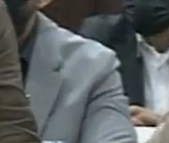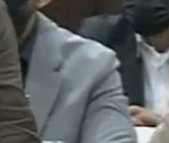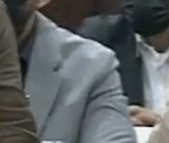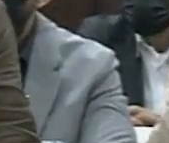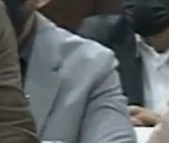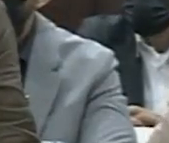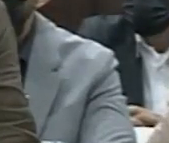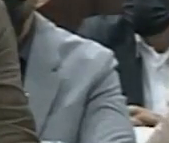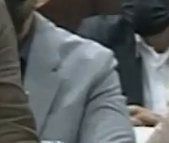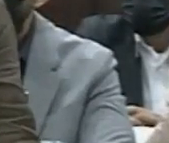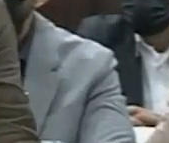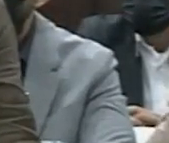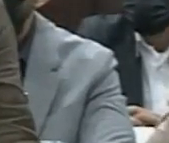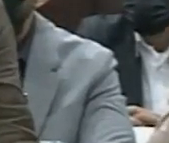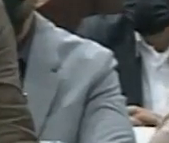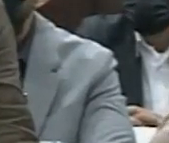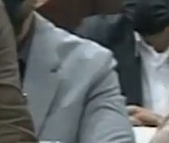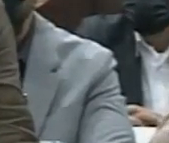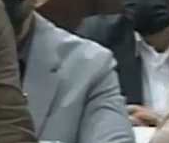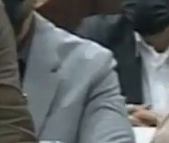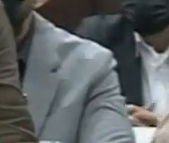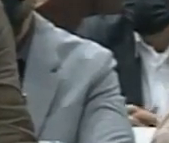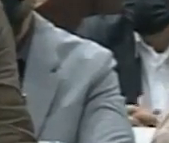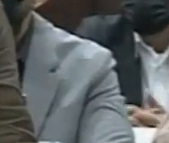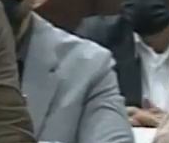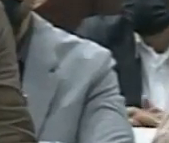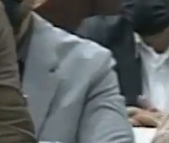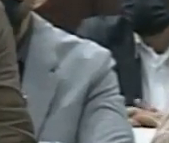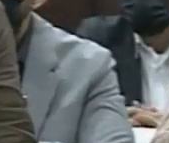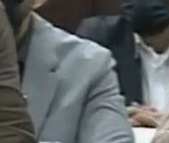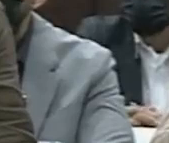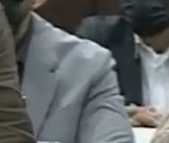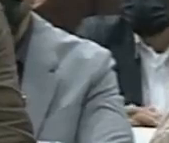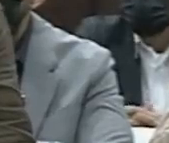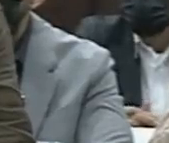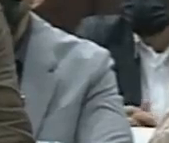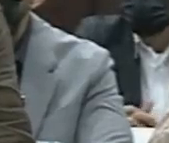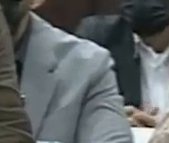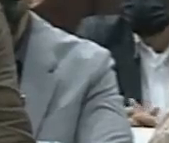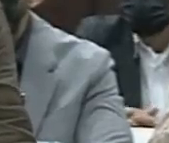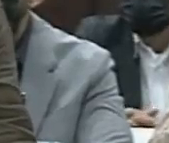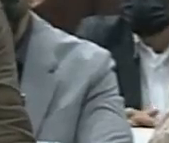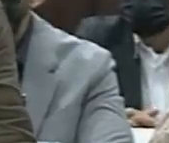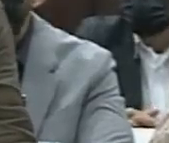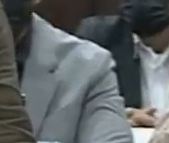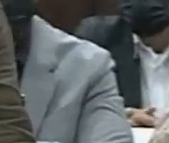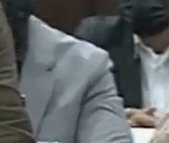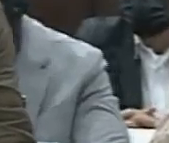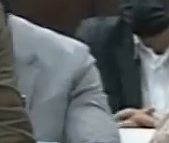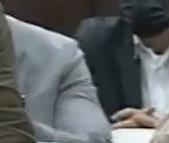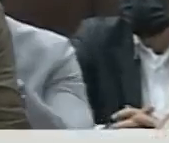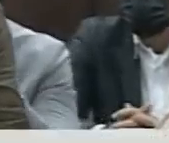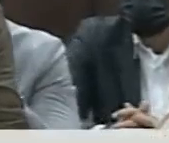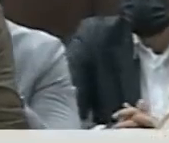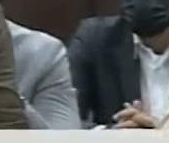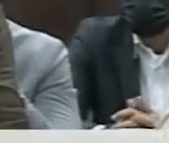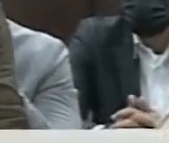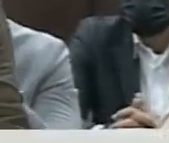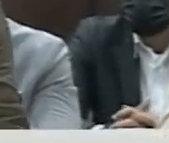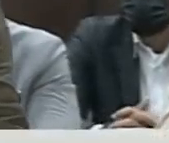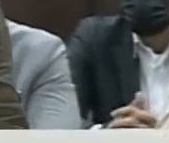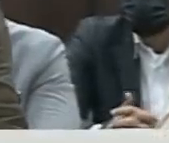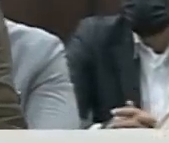prócer de la historia de Honduras, como es el general Francisco Morazán, y que, bueno, van a levantar las banderas de ese pensamiento integracionista